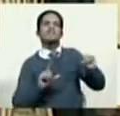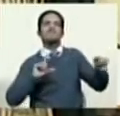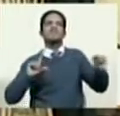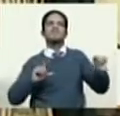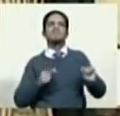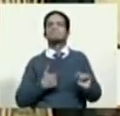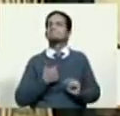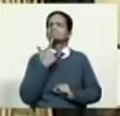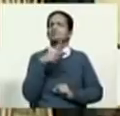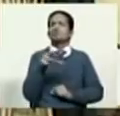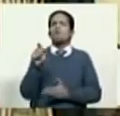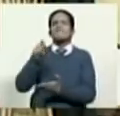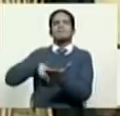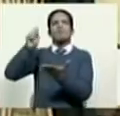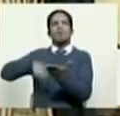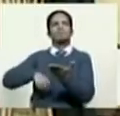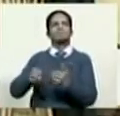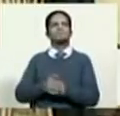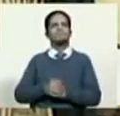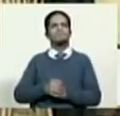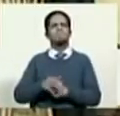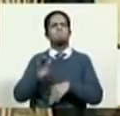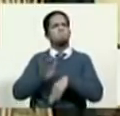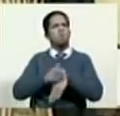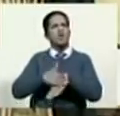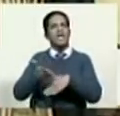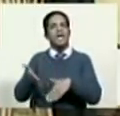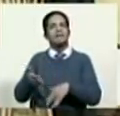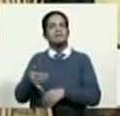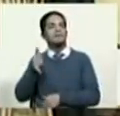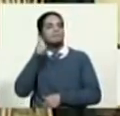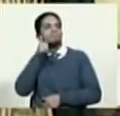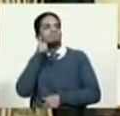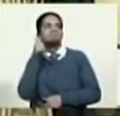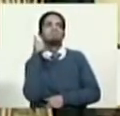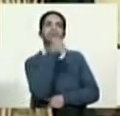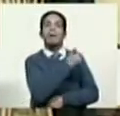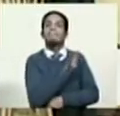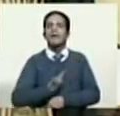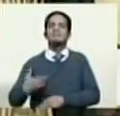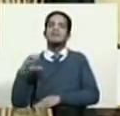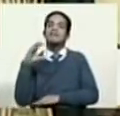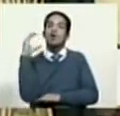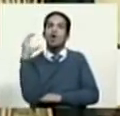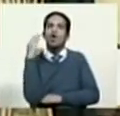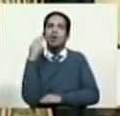negaron a firmar. Por una llamada que hizo Juan Manuel Santos